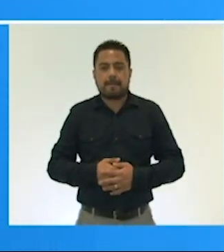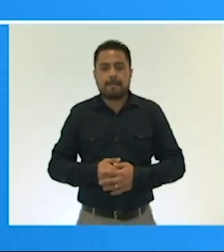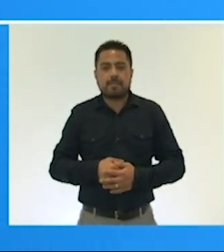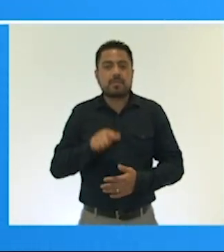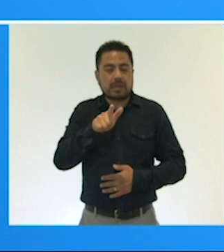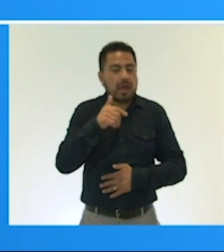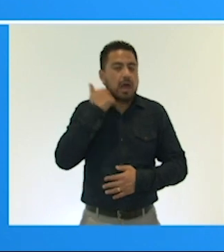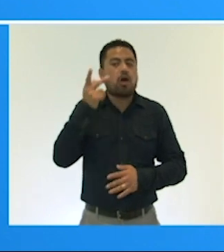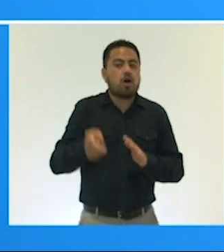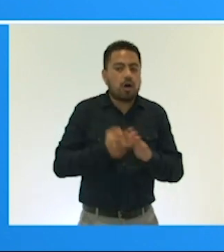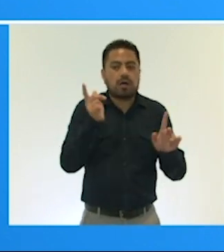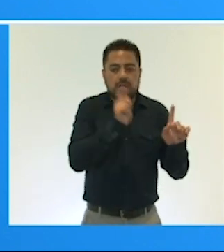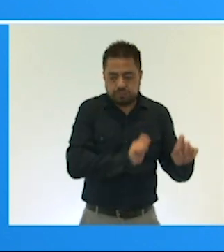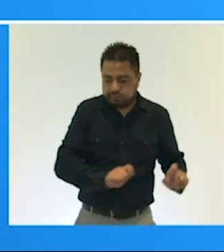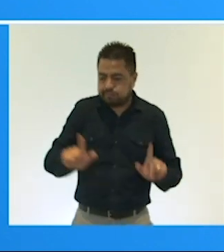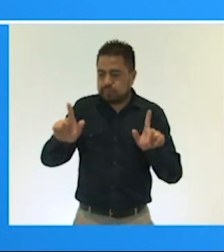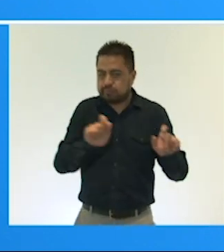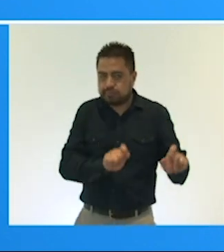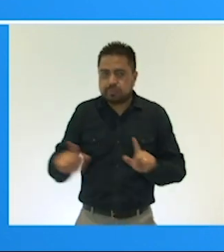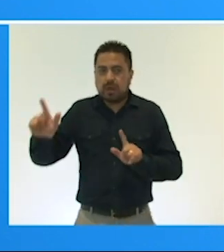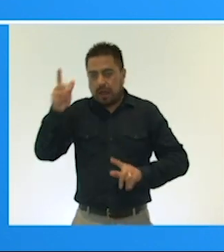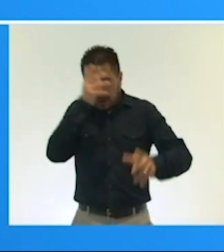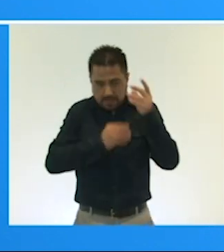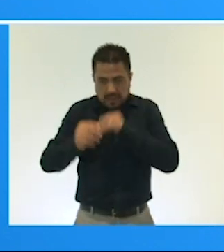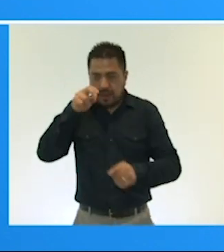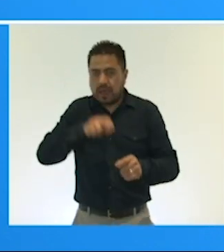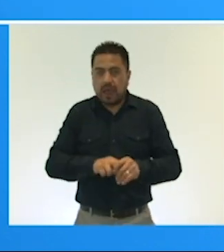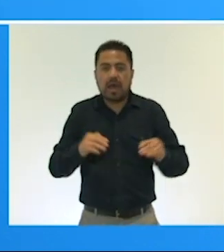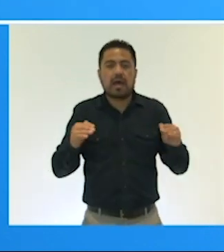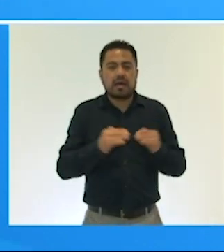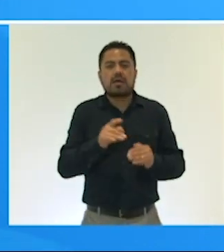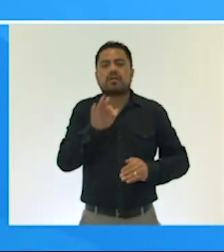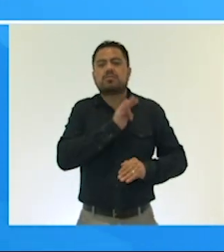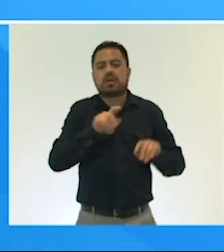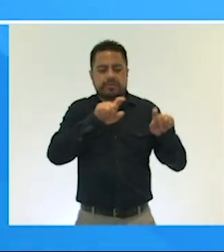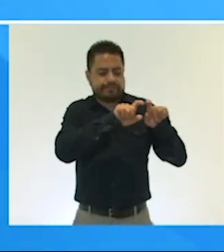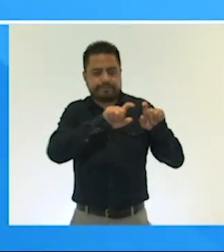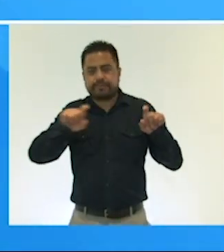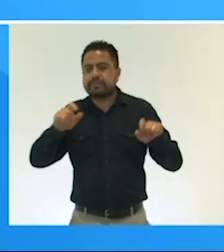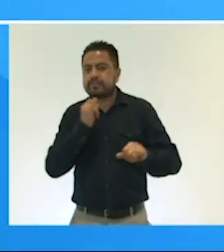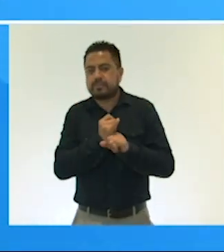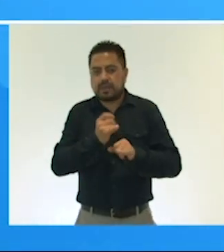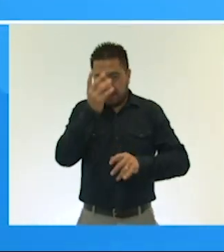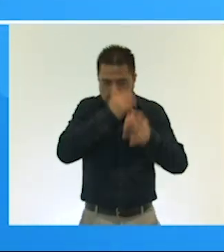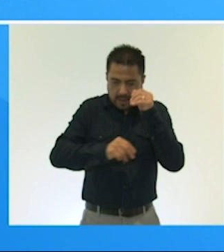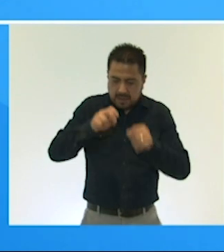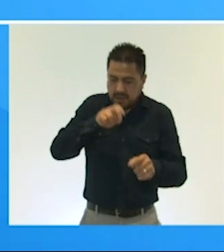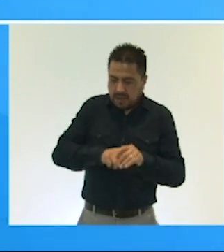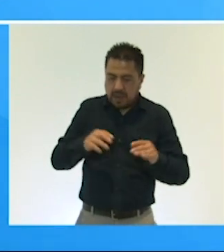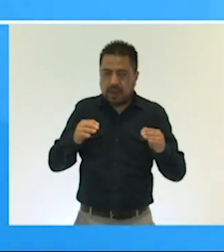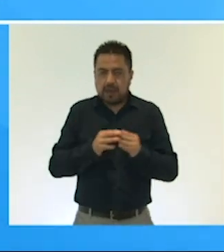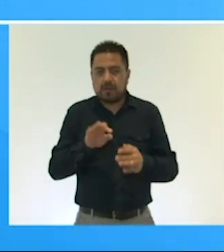Si quieres volver a ver los programas de Aprende en Casa, los puedes encontrar en la siguiente liga,